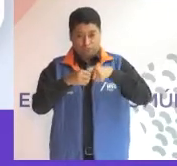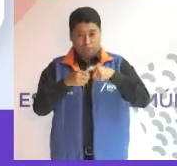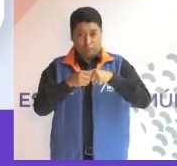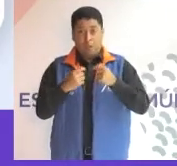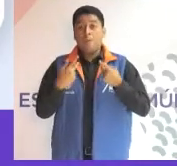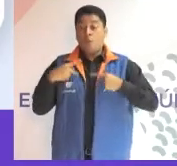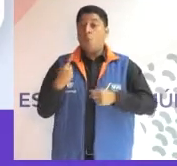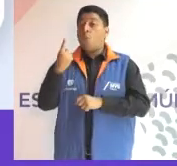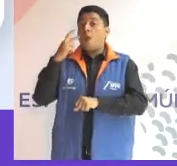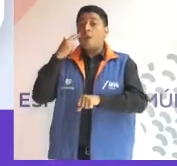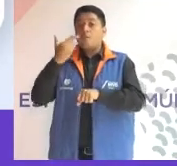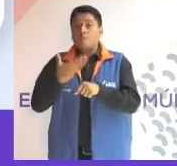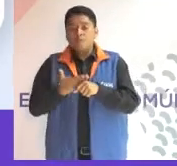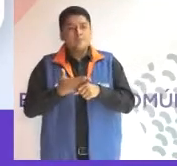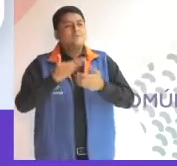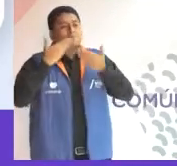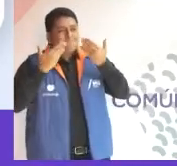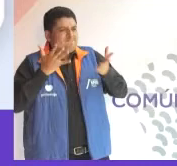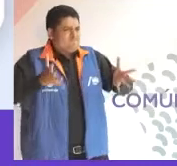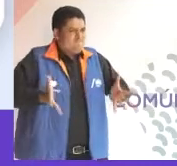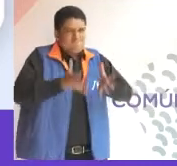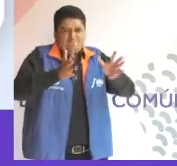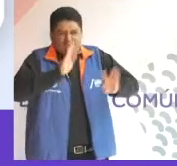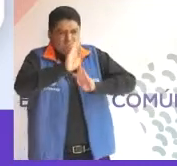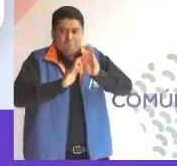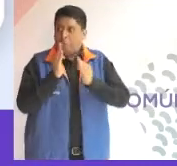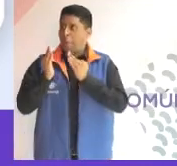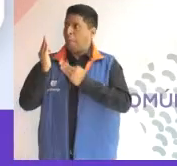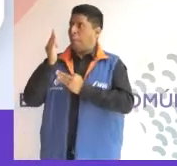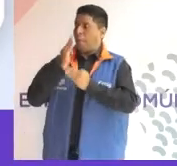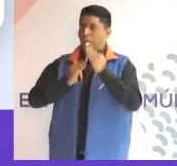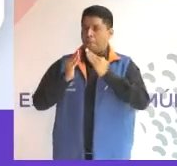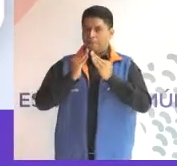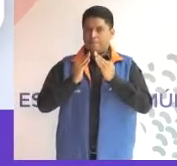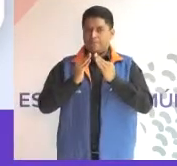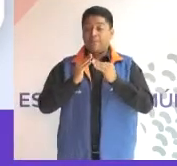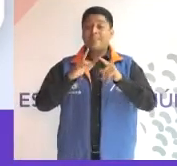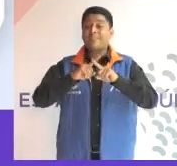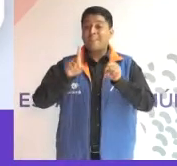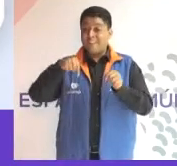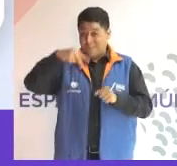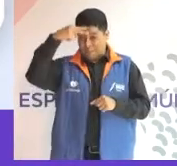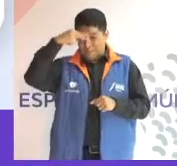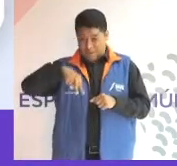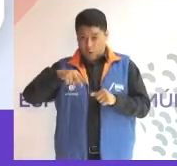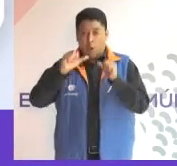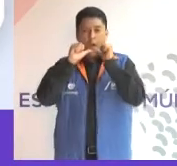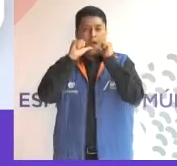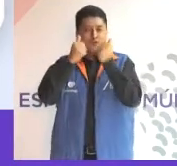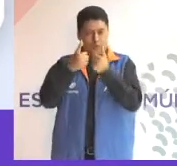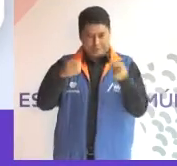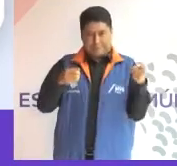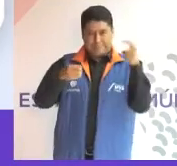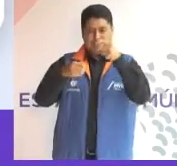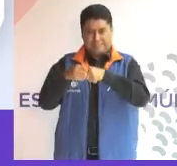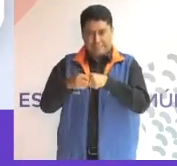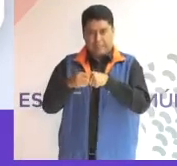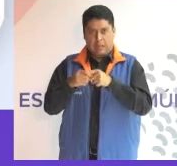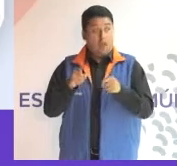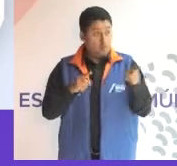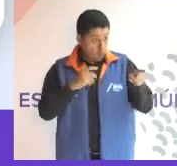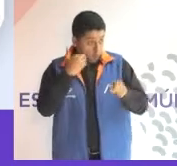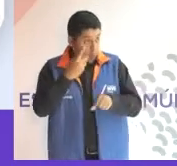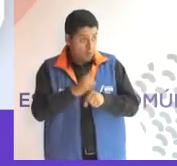sacan el jugo. Pero si la causa es suficientemente importante para ti, tú ahí te vas a quedar. Hay varios estudios que no voy a meter en